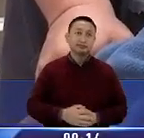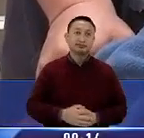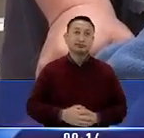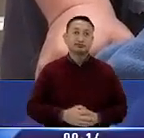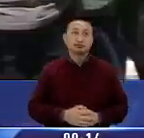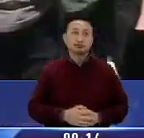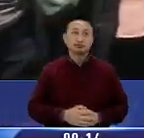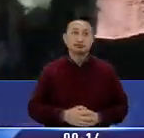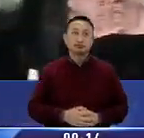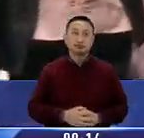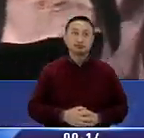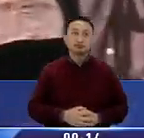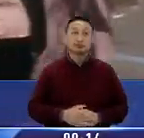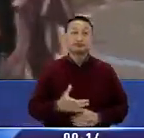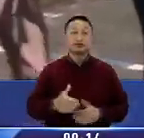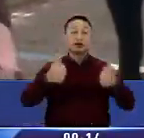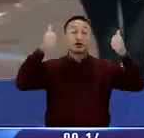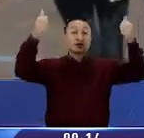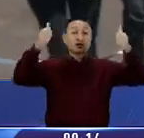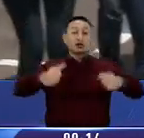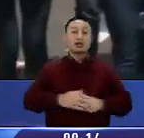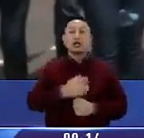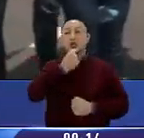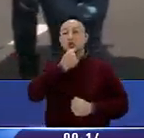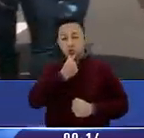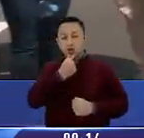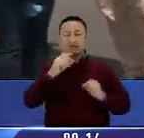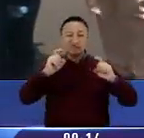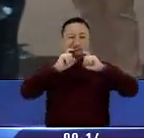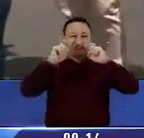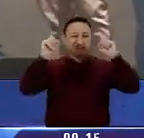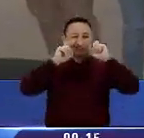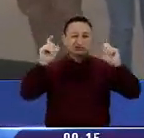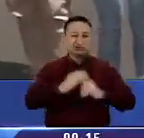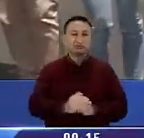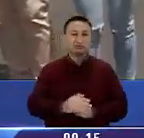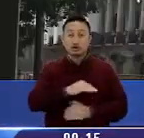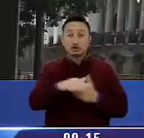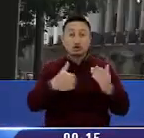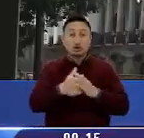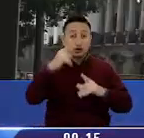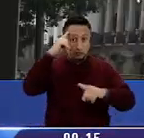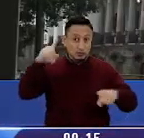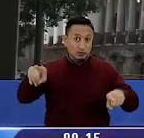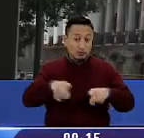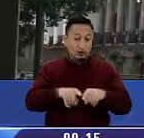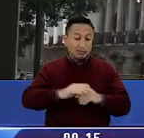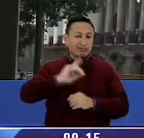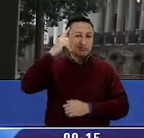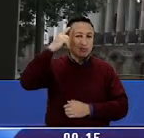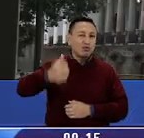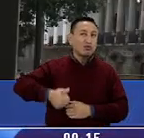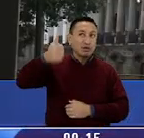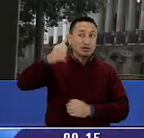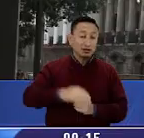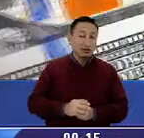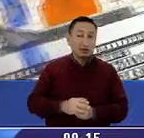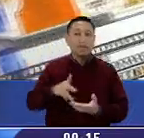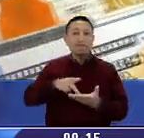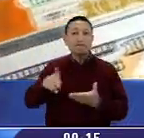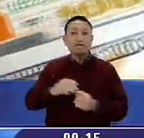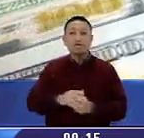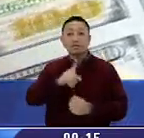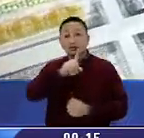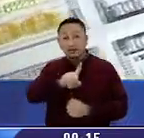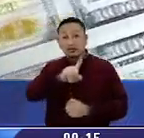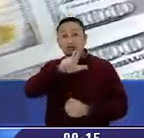otro lado. Con carteles en mano, pitos y ruido, todos pedían a una sola voz que el gobierno central pague la deuda de más de 135